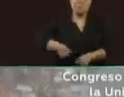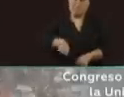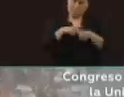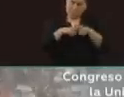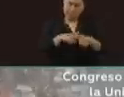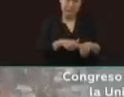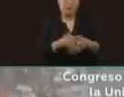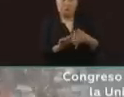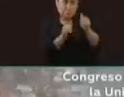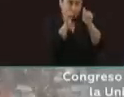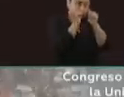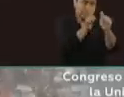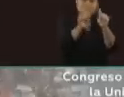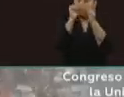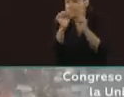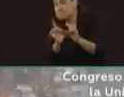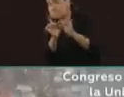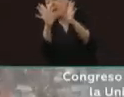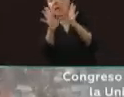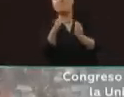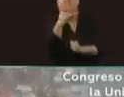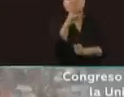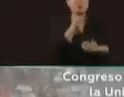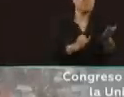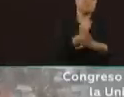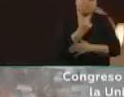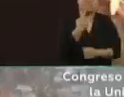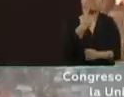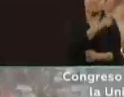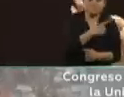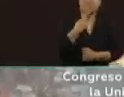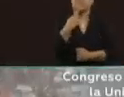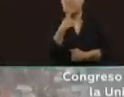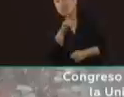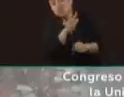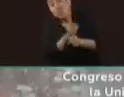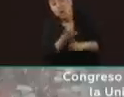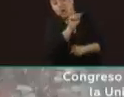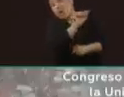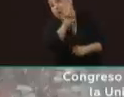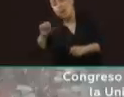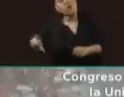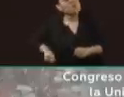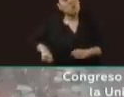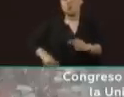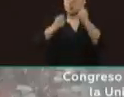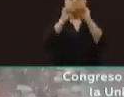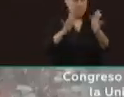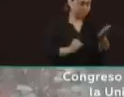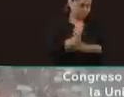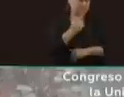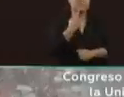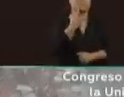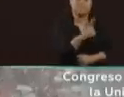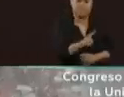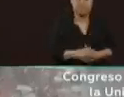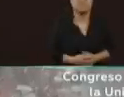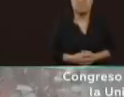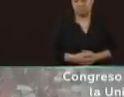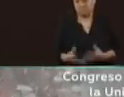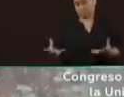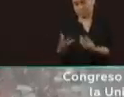y denunciaremos cualquier acto de corrupción, sea cual sea el orden de gobierno.